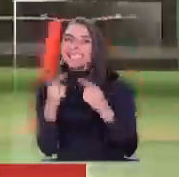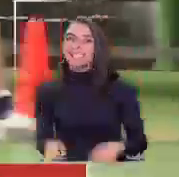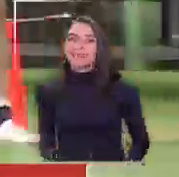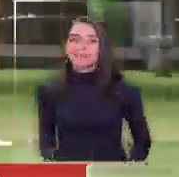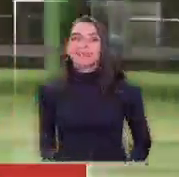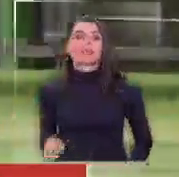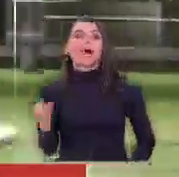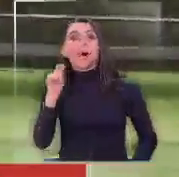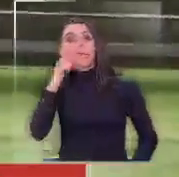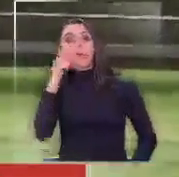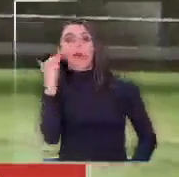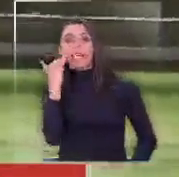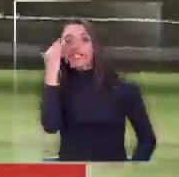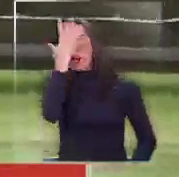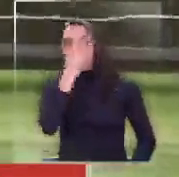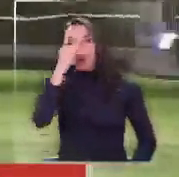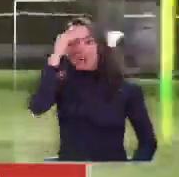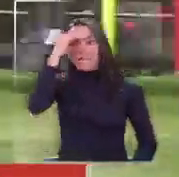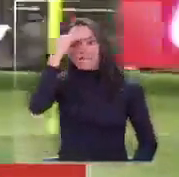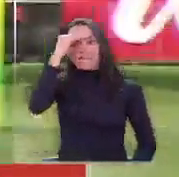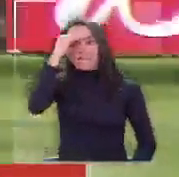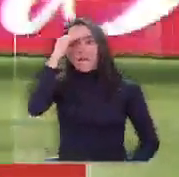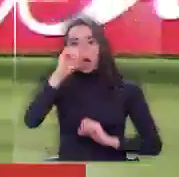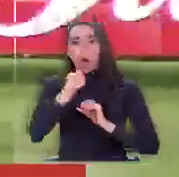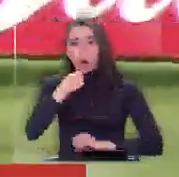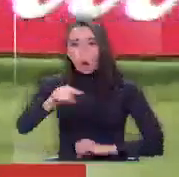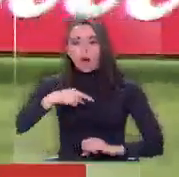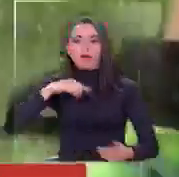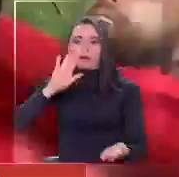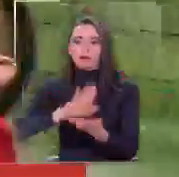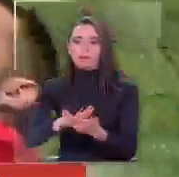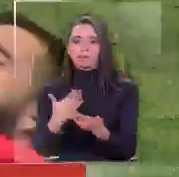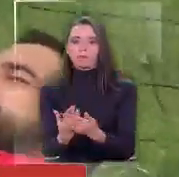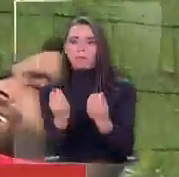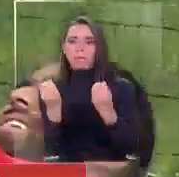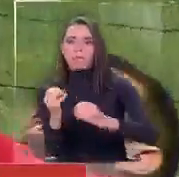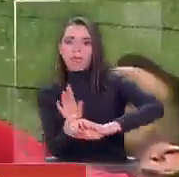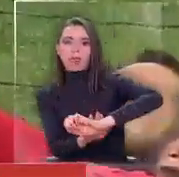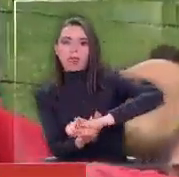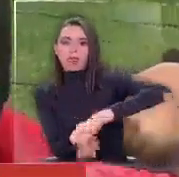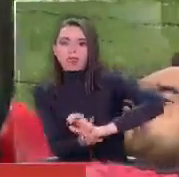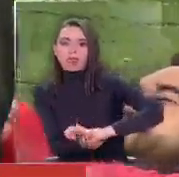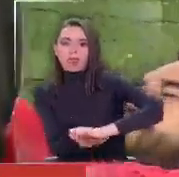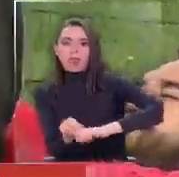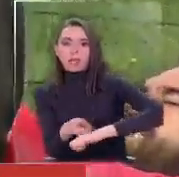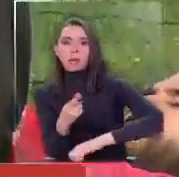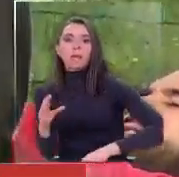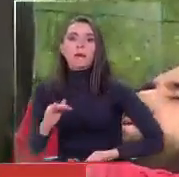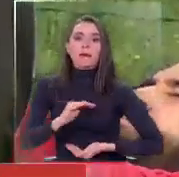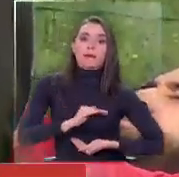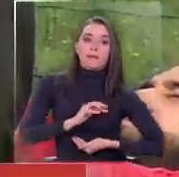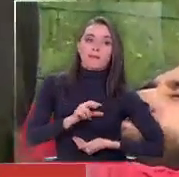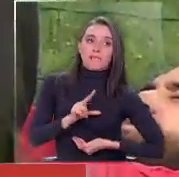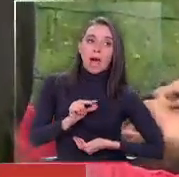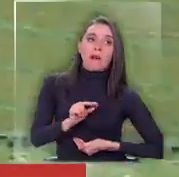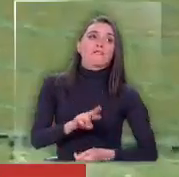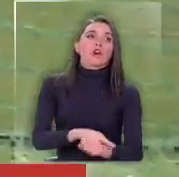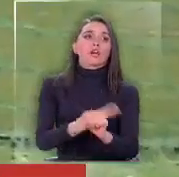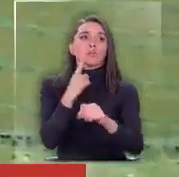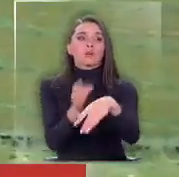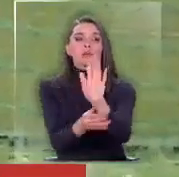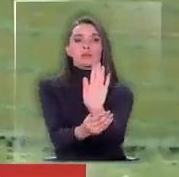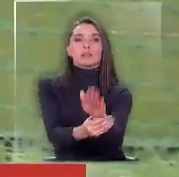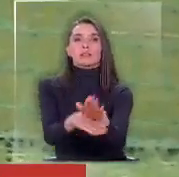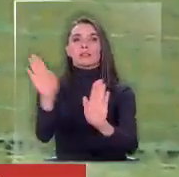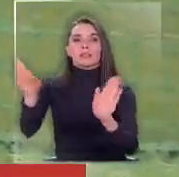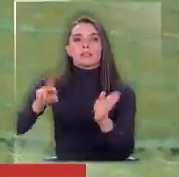El niño maravilla tiene confianza de estar recuperado prontamente. Claudio Bravo, por su parte, sigue su recuperación. Se le vio haciendo